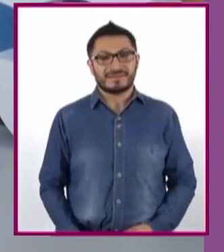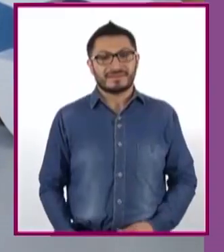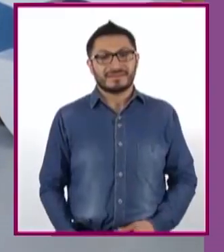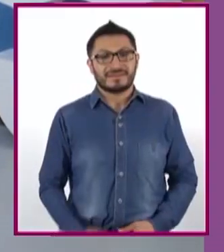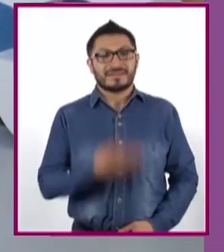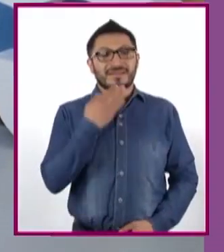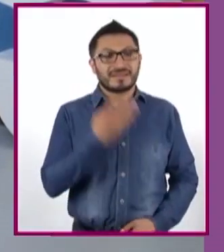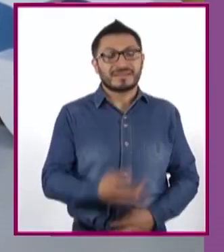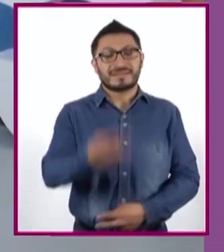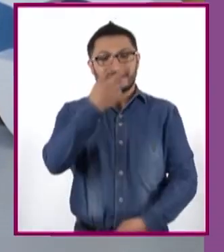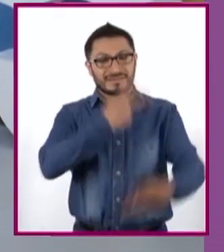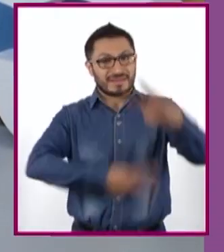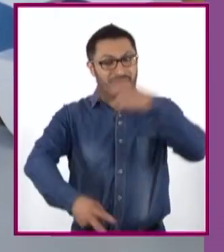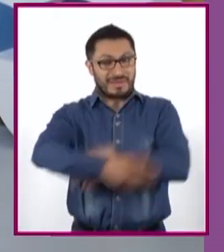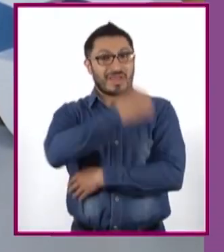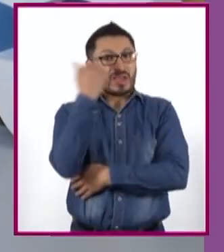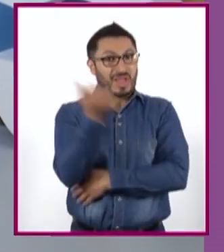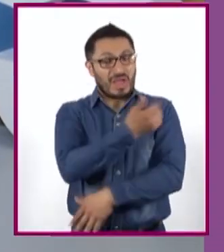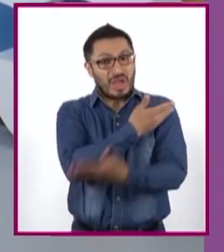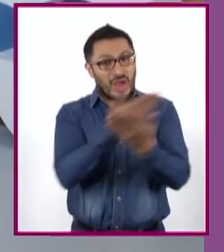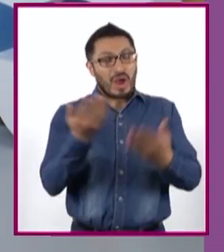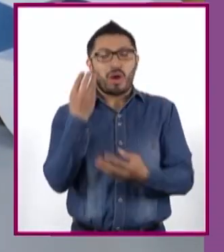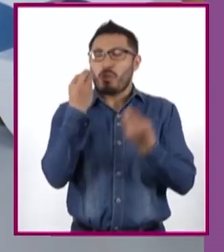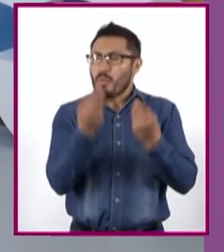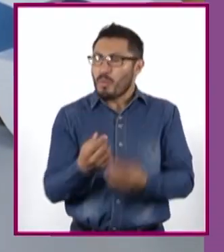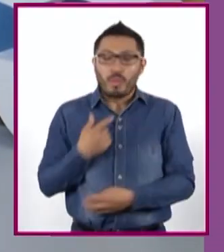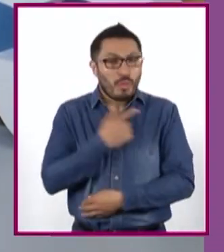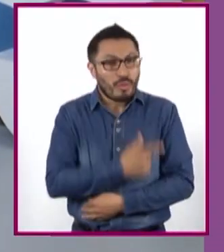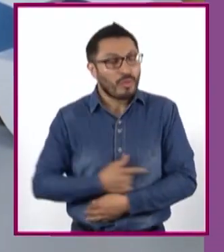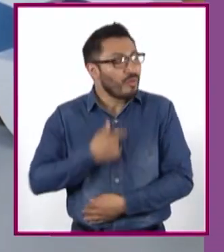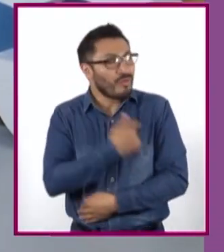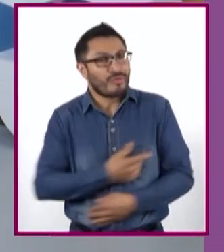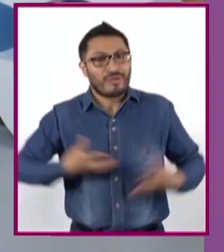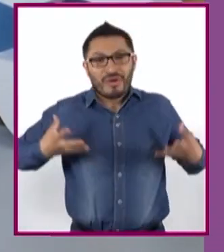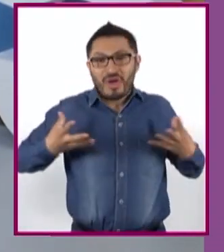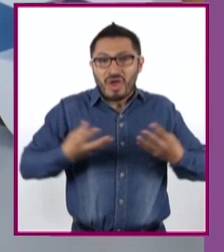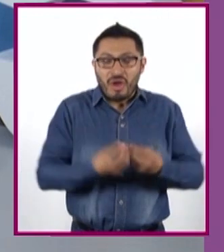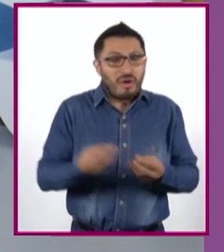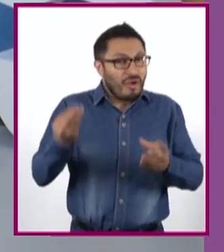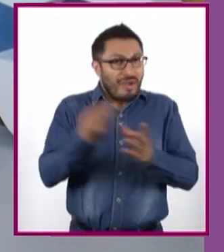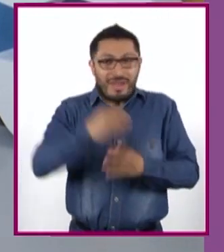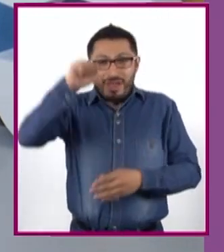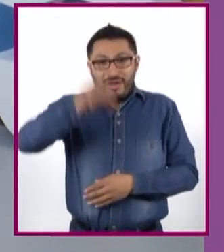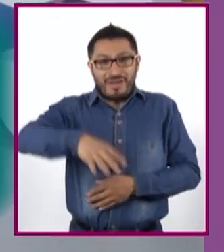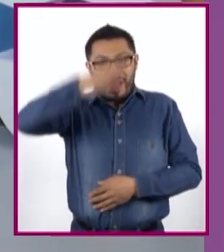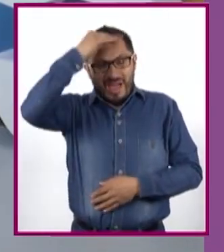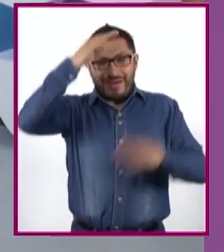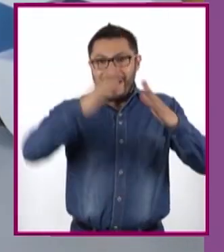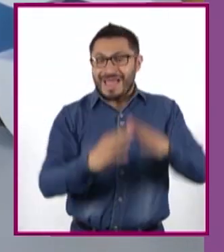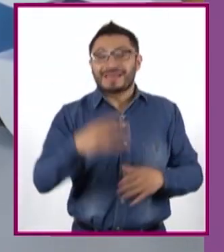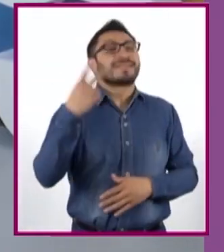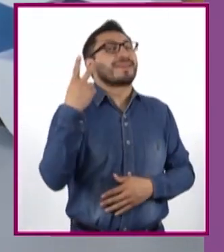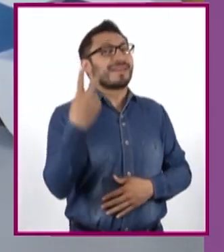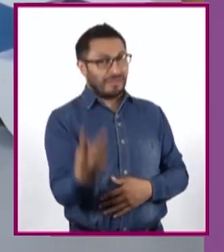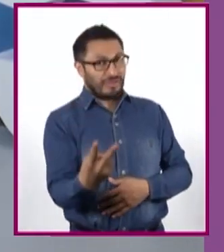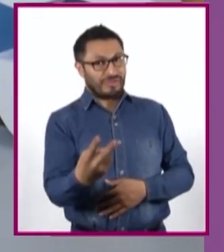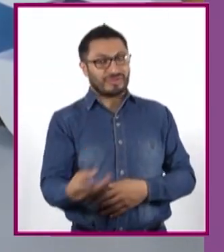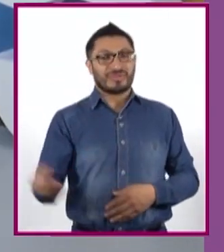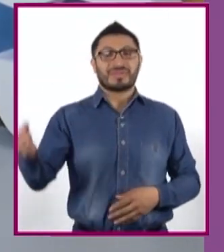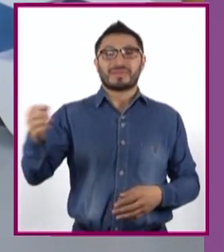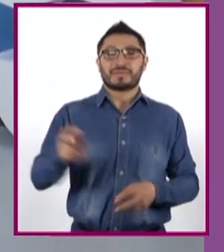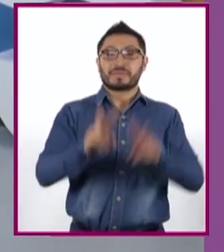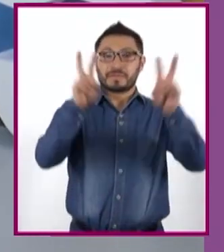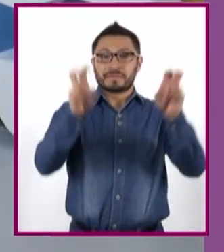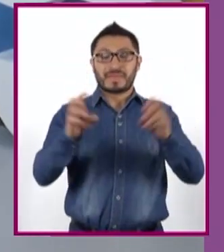Bienvenidas y bienvenidos estudiantes. Me da mucho gusto que nos acompañen en esta sesión de Aprende en Casa 2 para la asignatura